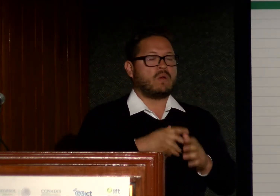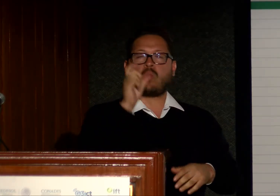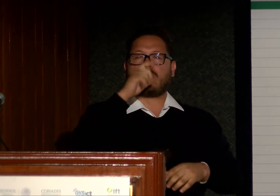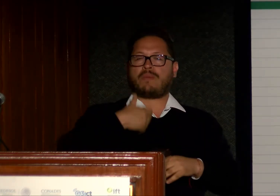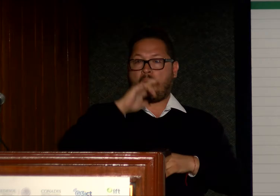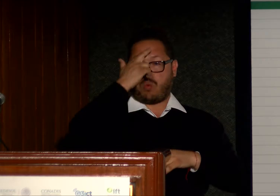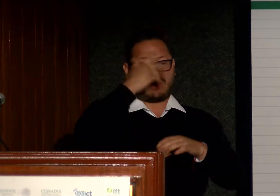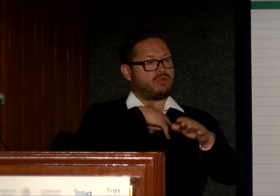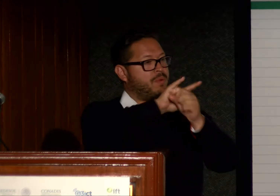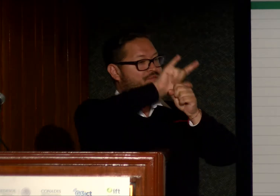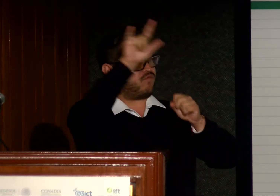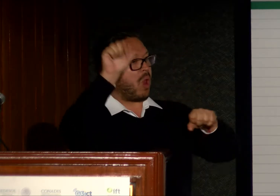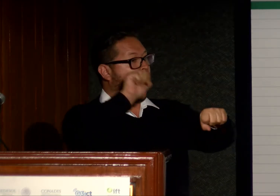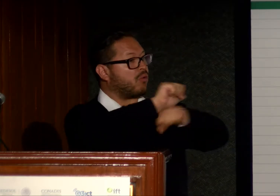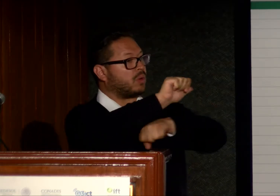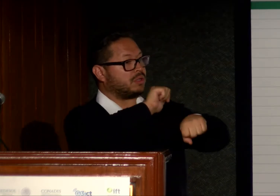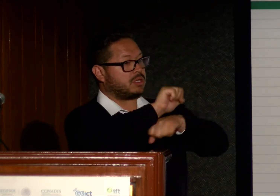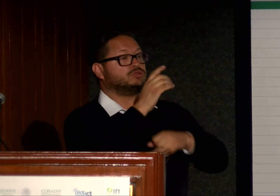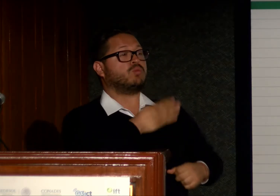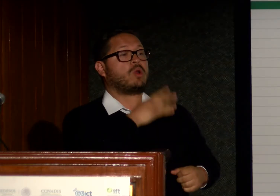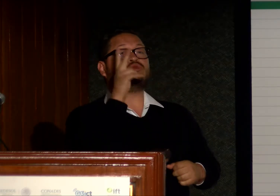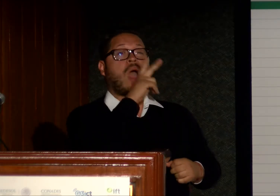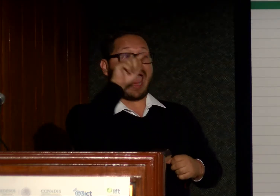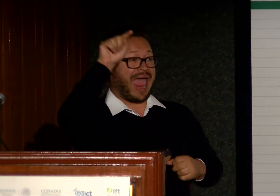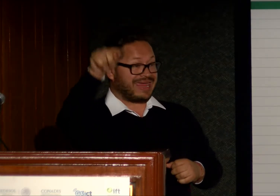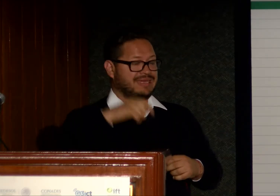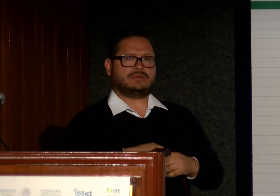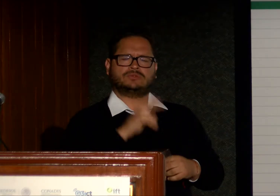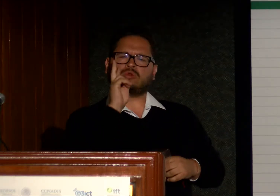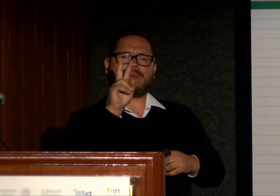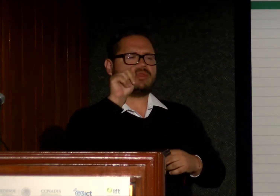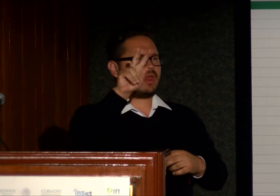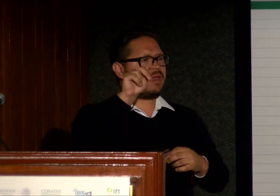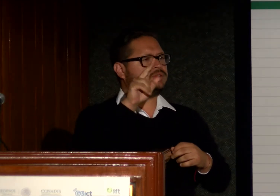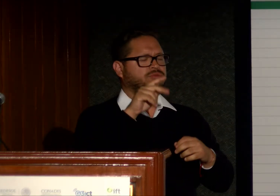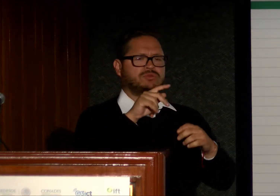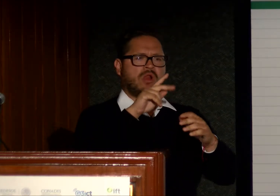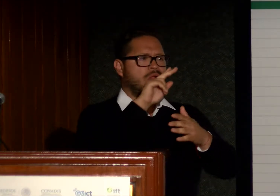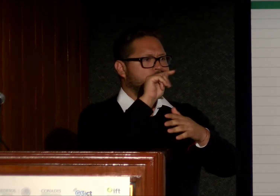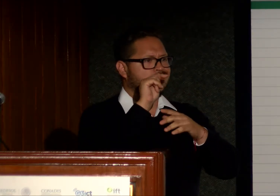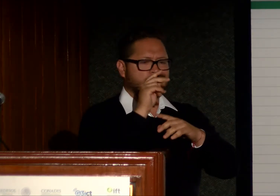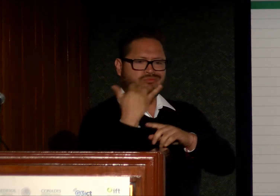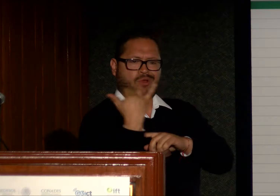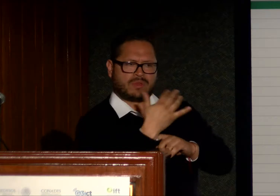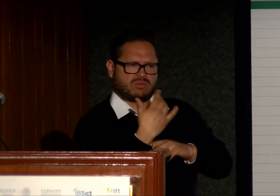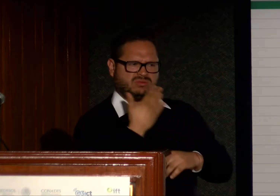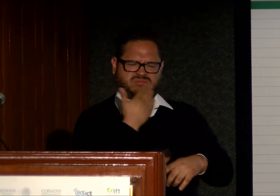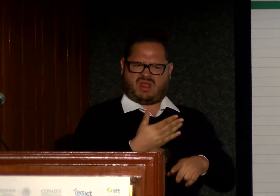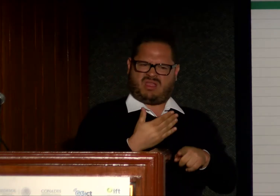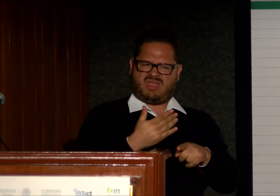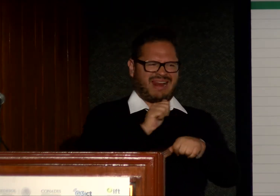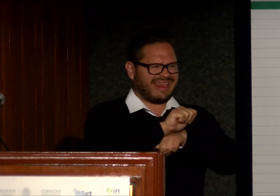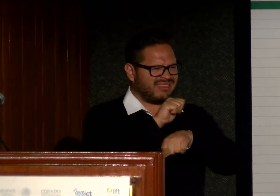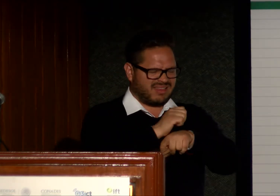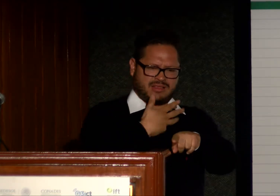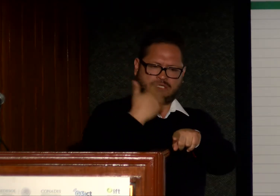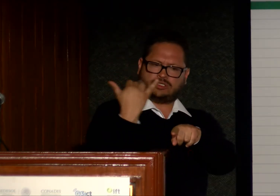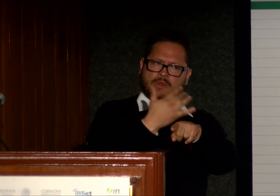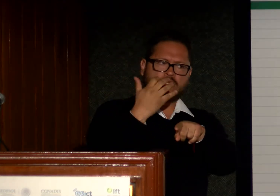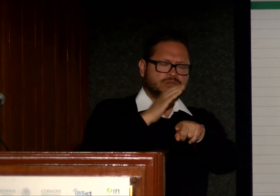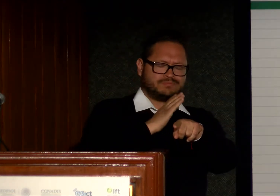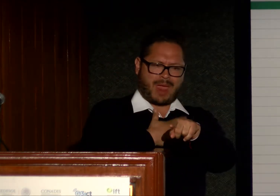100%. Siento aún las barreras dentro de mi comunicación. Cuando fui yo a Argentina, a Buenos Aires, vi que la televisión